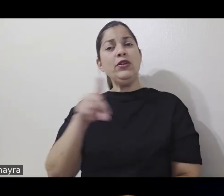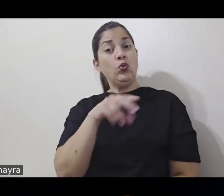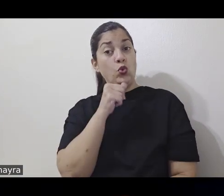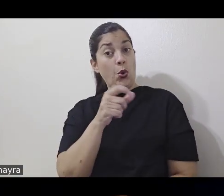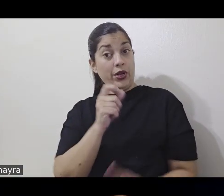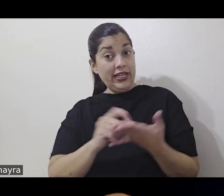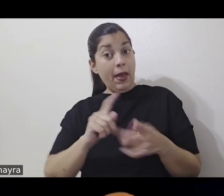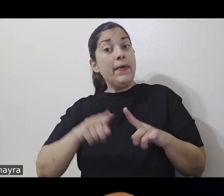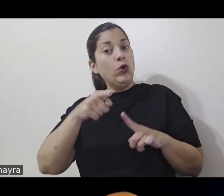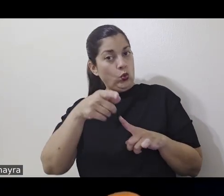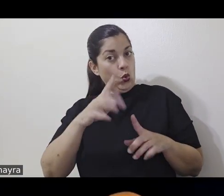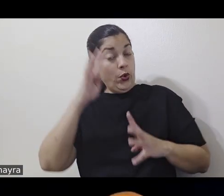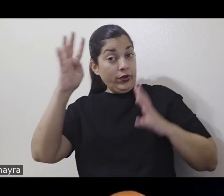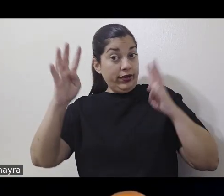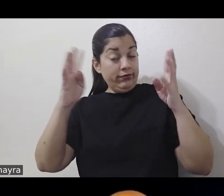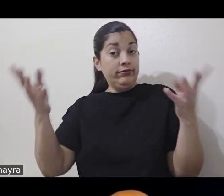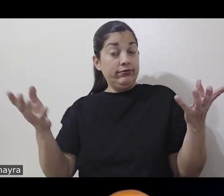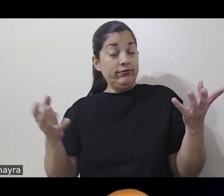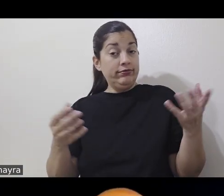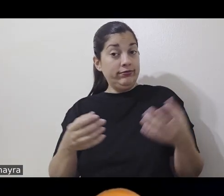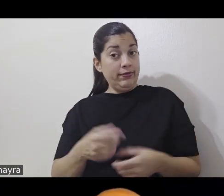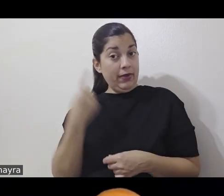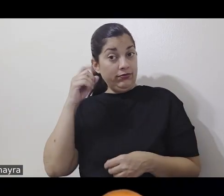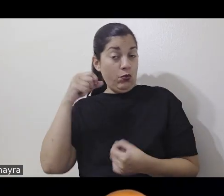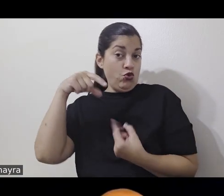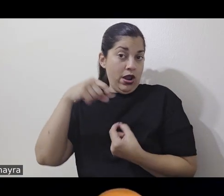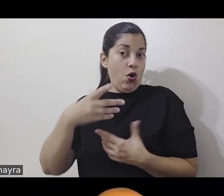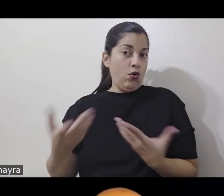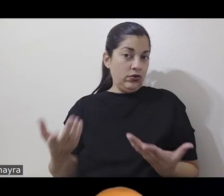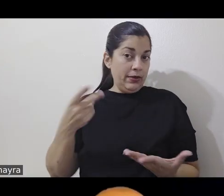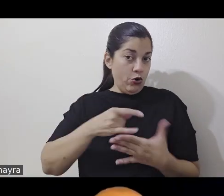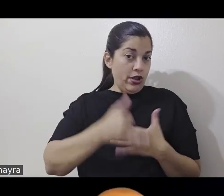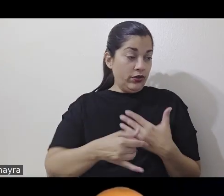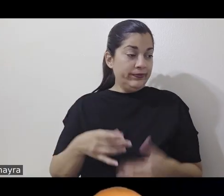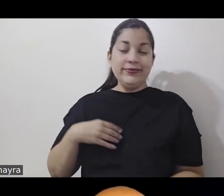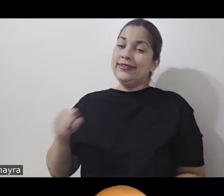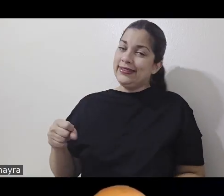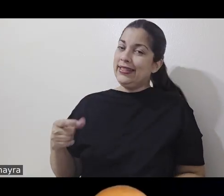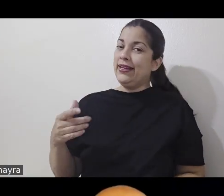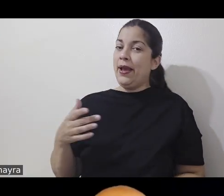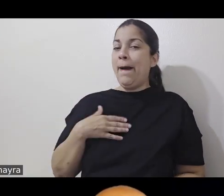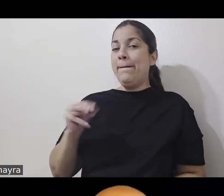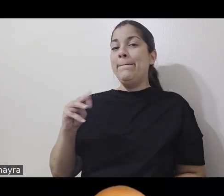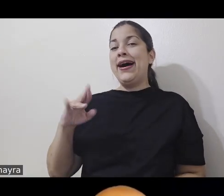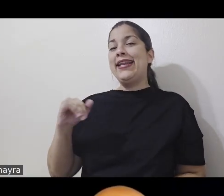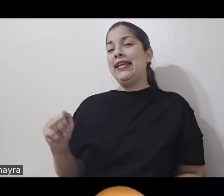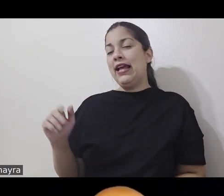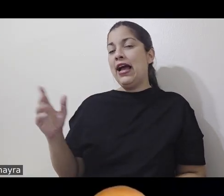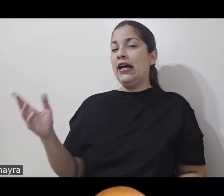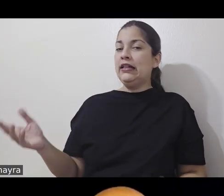tú sí creas en términos de los muñecos. De los proyectos. Sí, bueno, lo que pasó con María